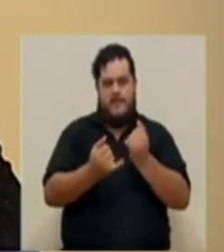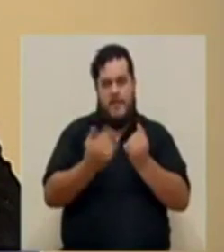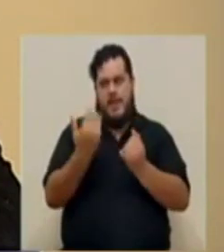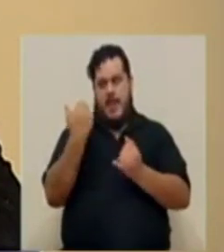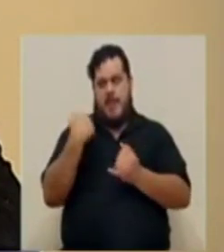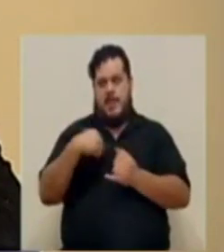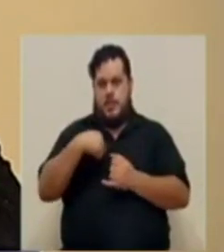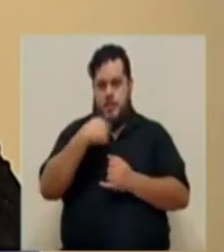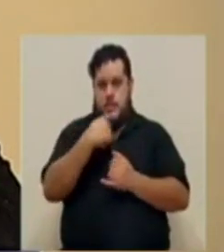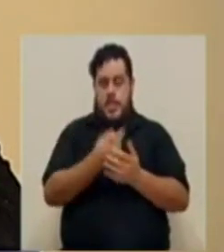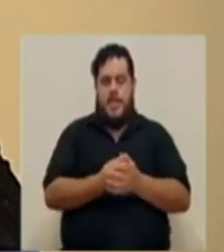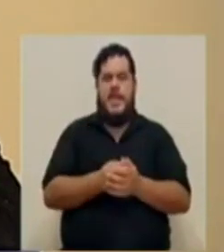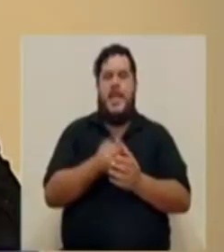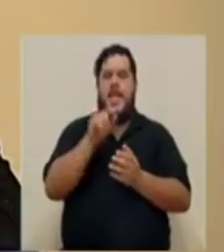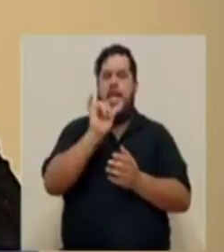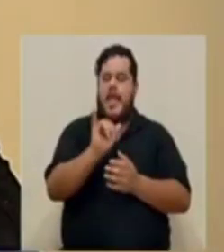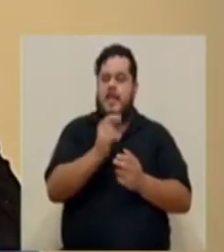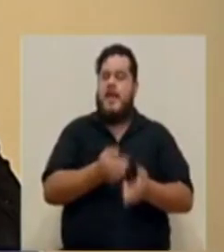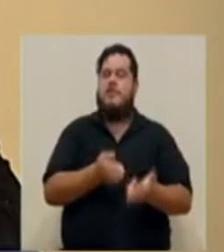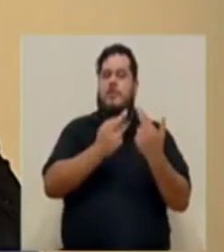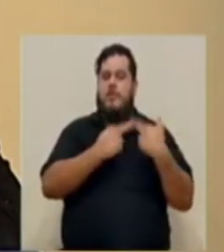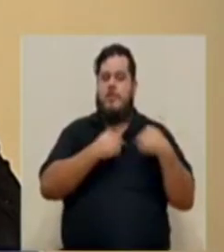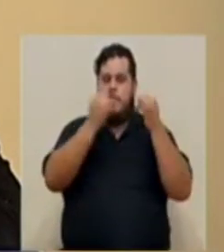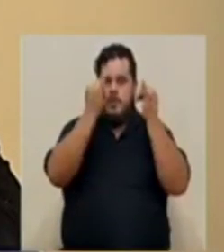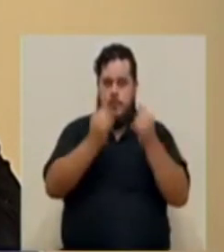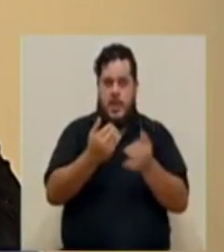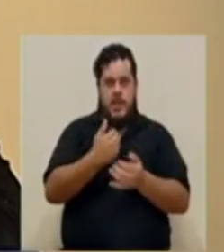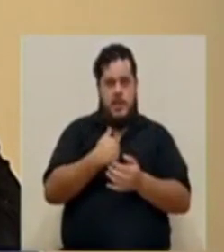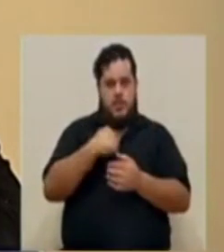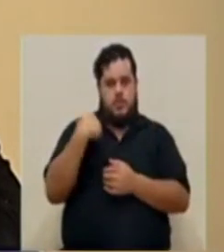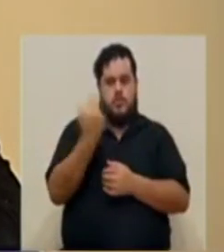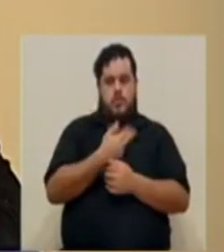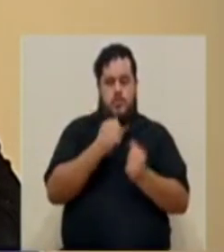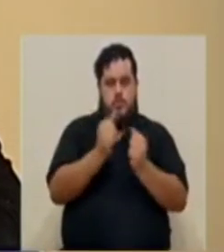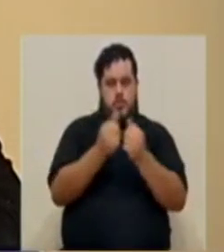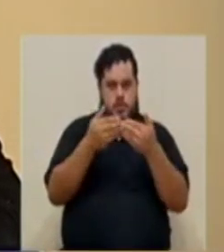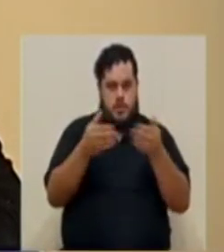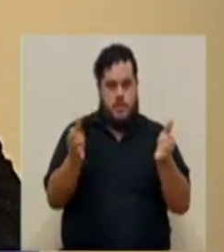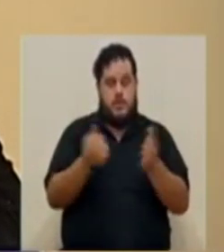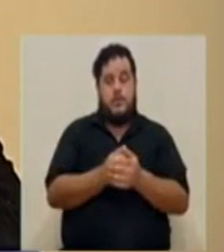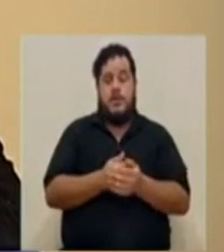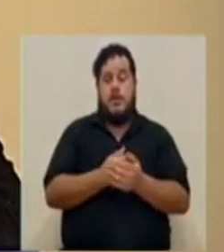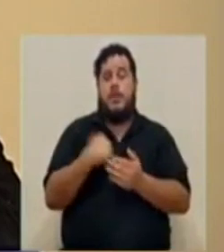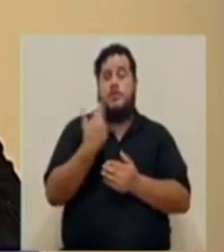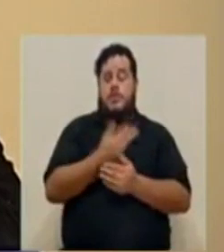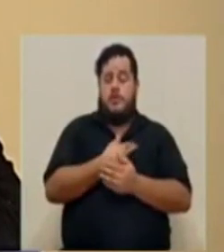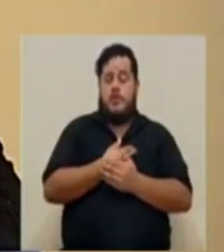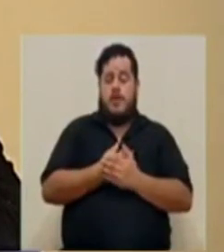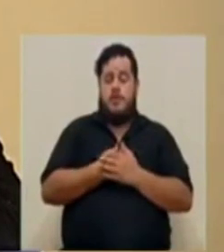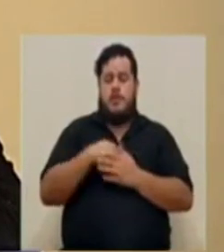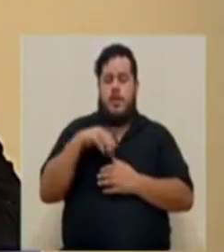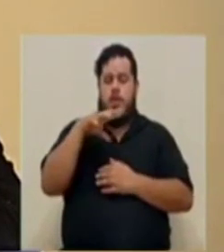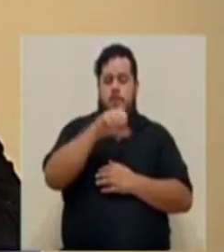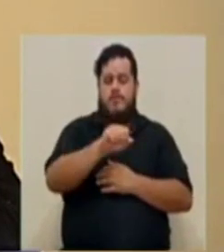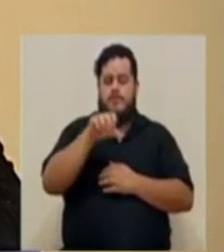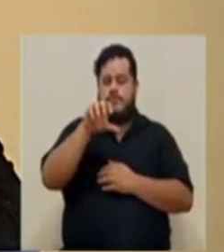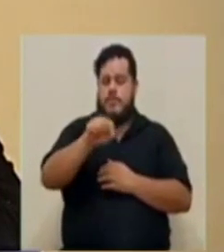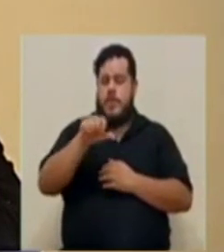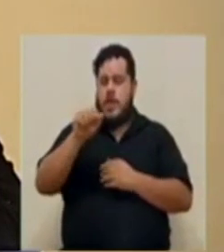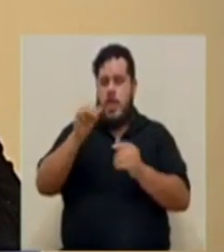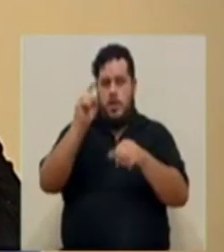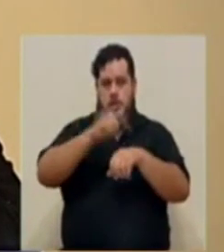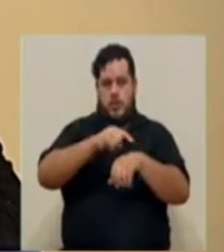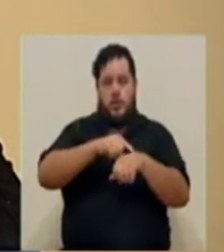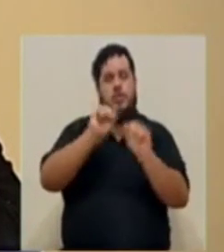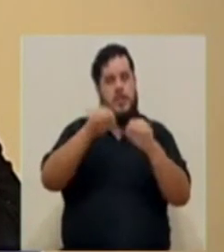relación con esa responsabilidad individual que tenemos nosotros con las aperturas. Hemos ido identificando los momentos en los que